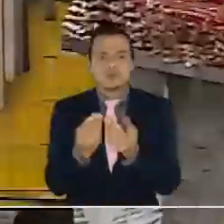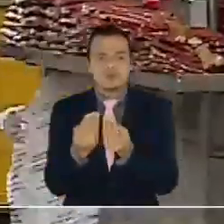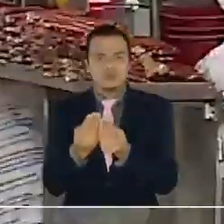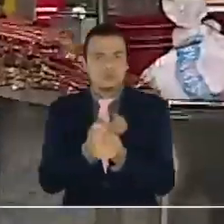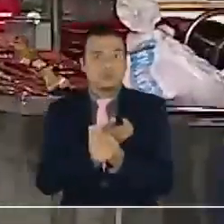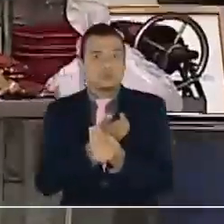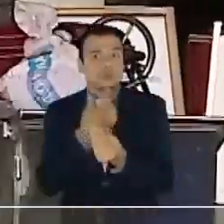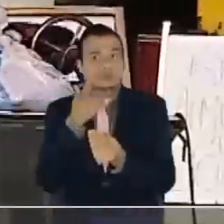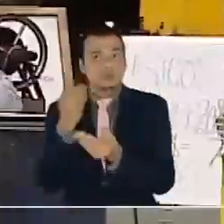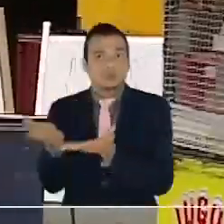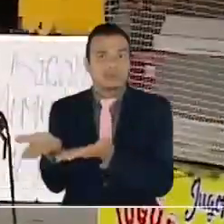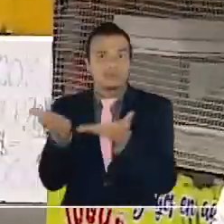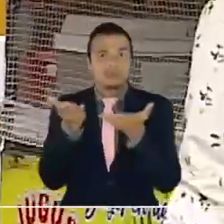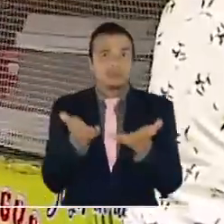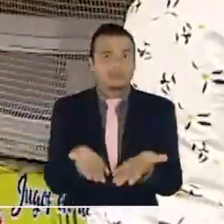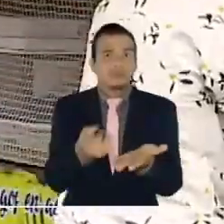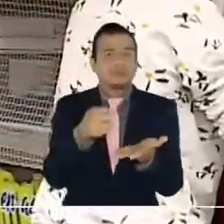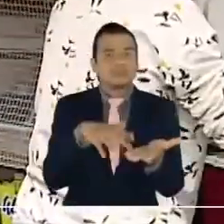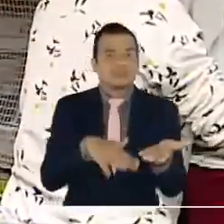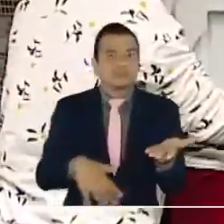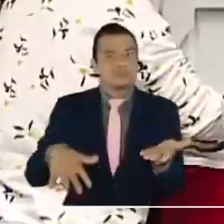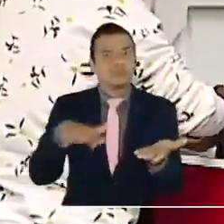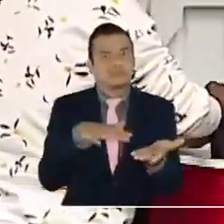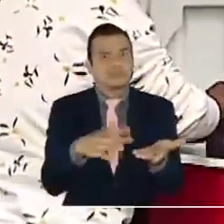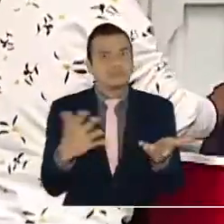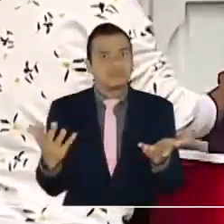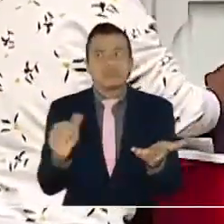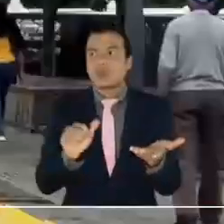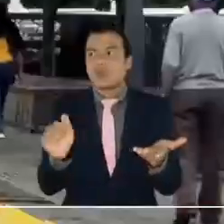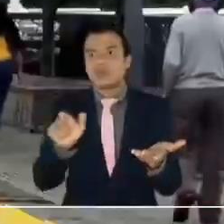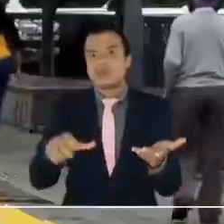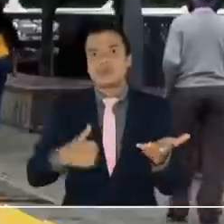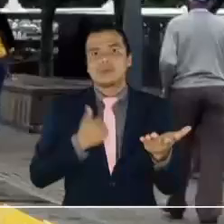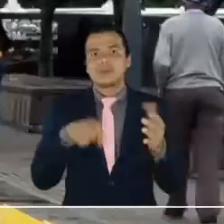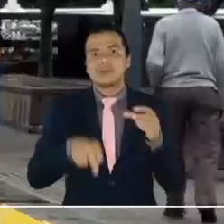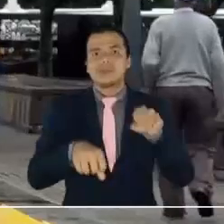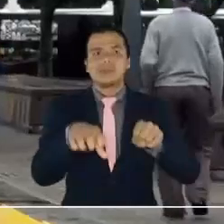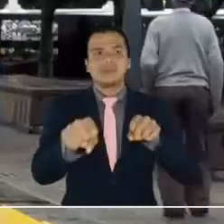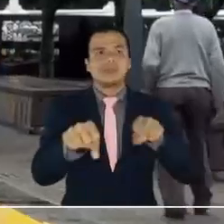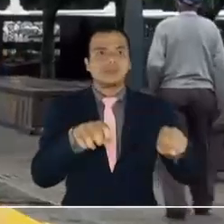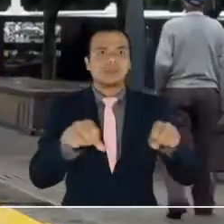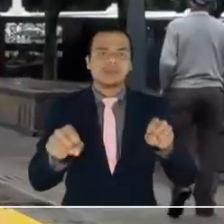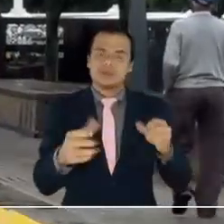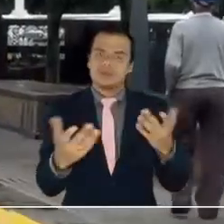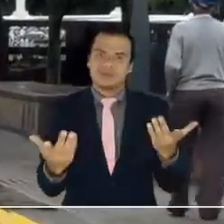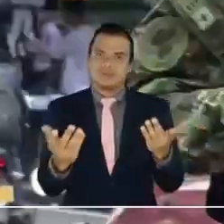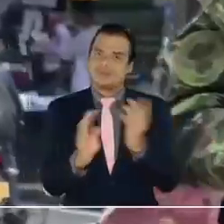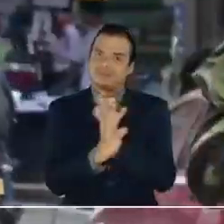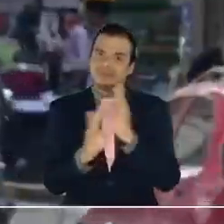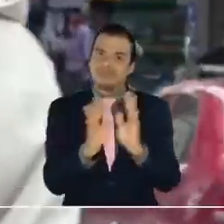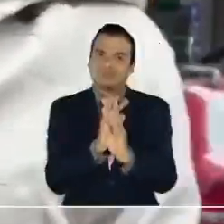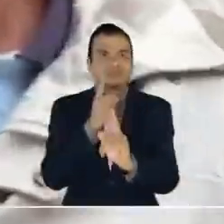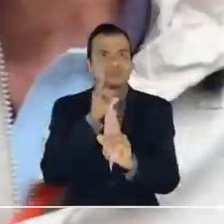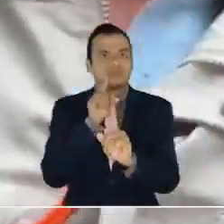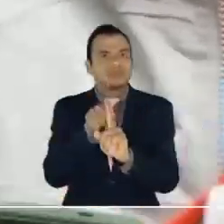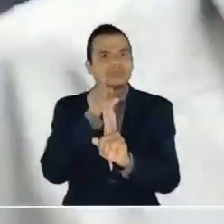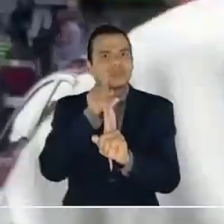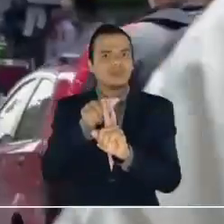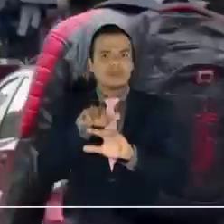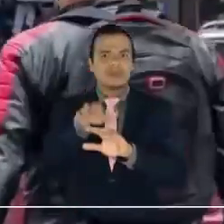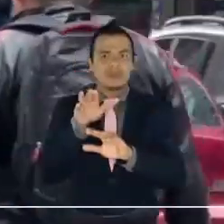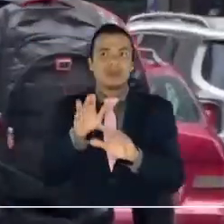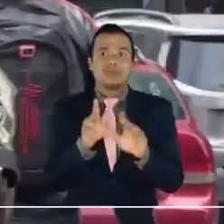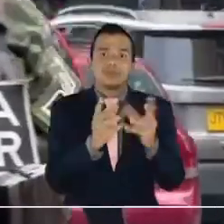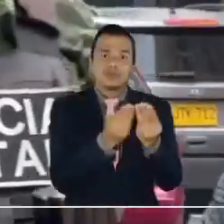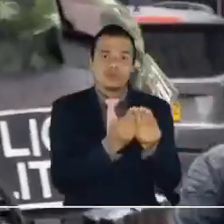público no sea más invadido y que los peatones puedan desplazarse. La idea de la administración es que mientras dura la COP16, el Boulevard del